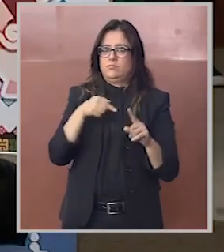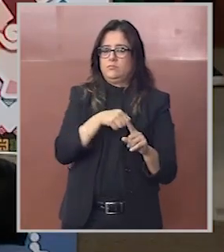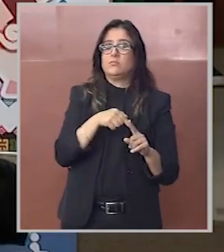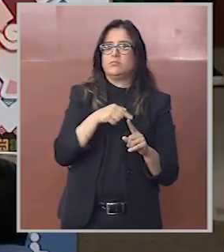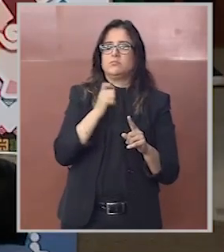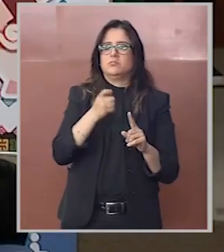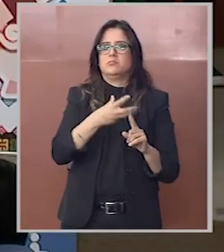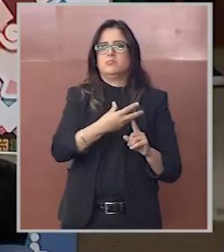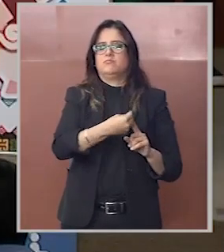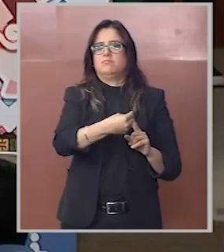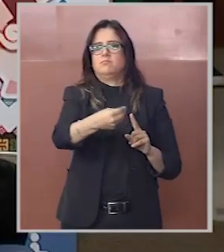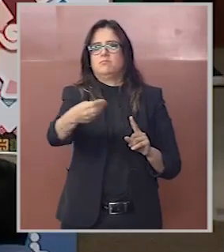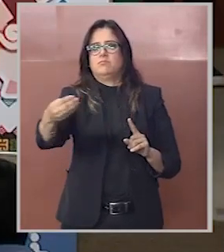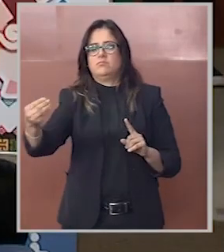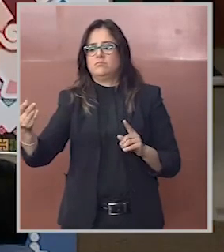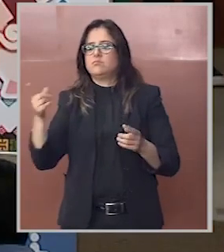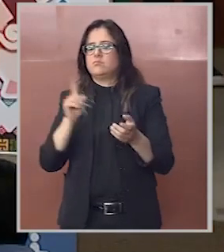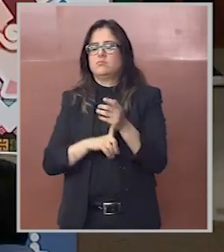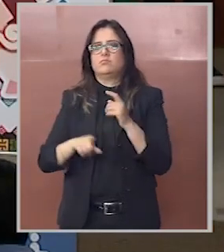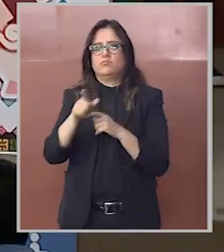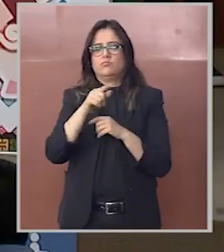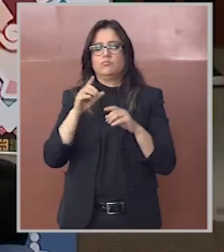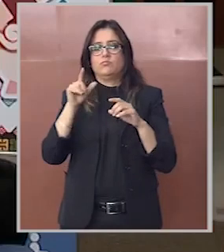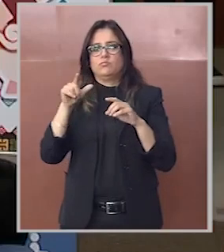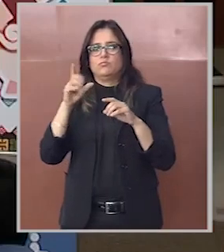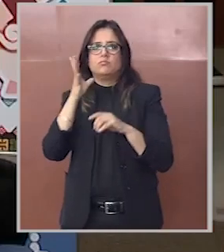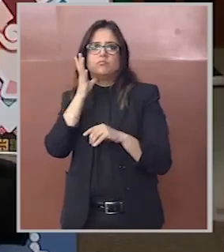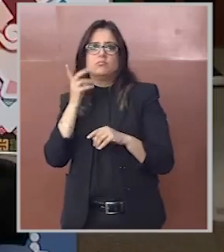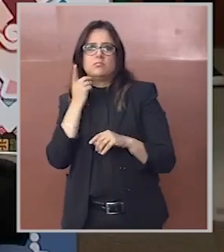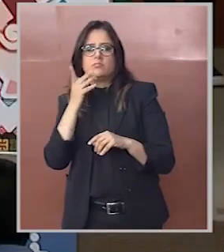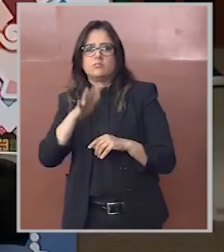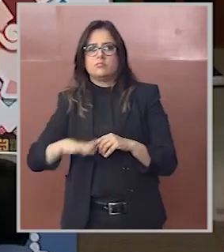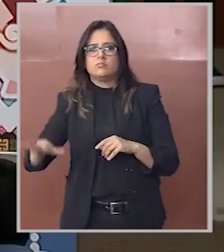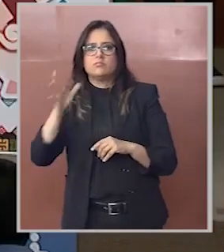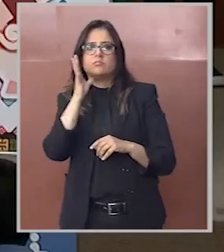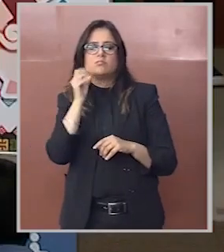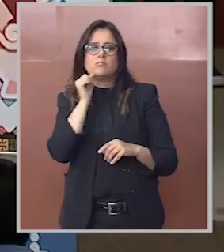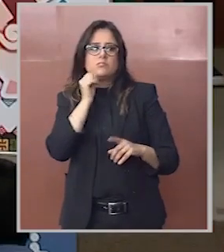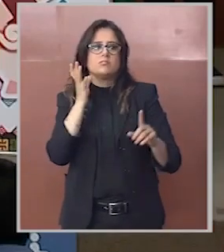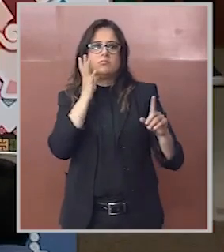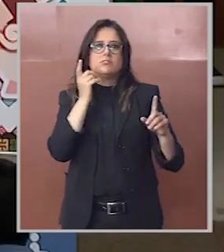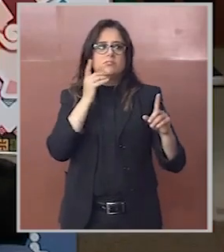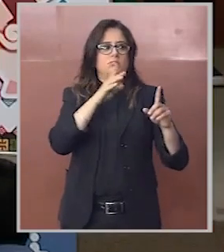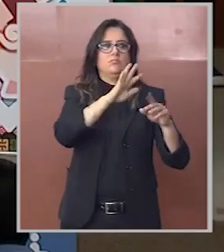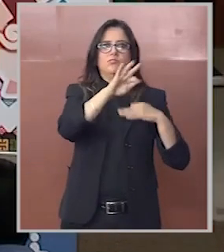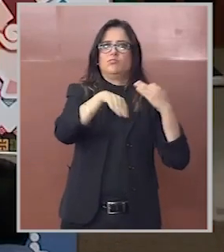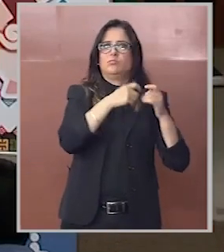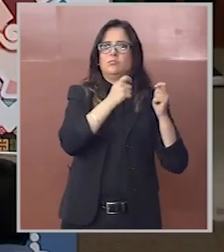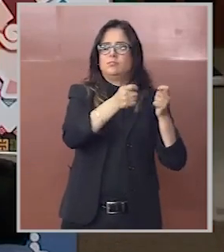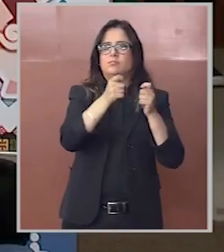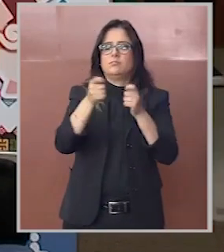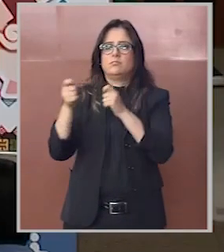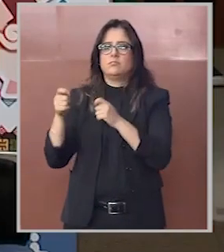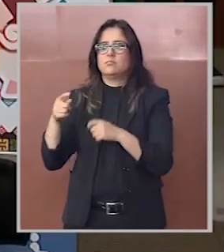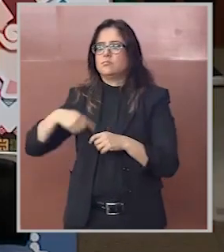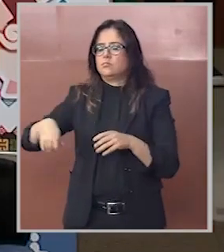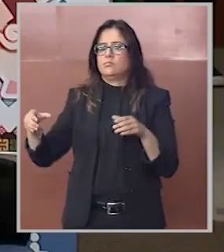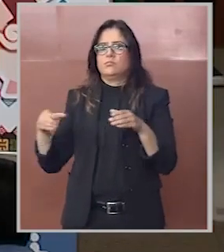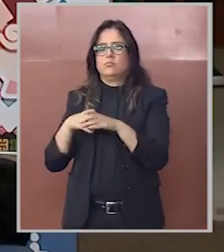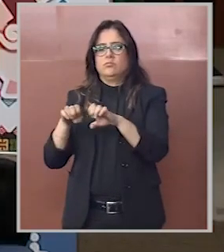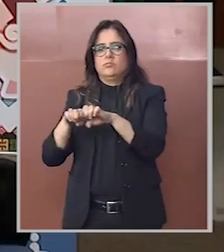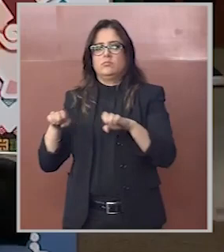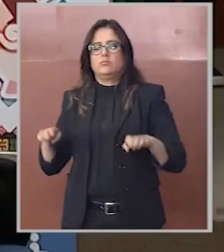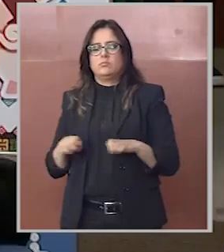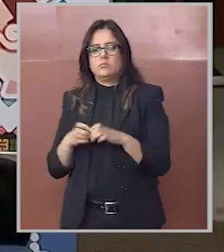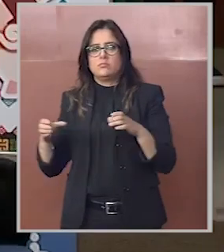congreso y y en el congreso al contrario yo creo que en representación del equipo para nosotros fue y y lo platicamos hace rato una de las